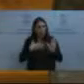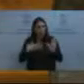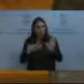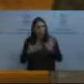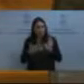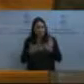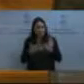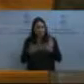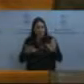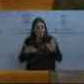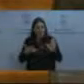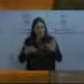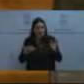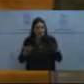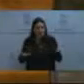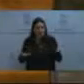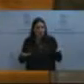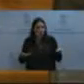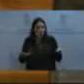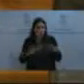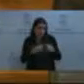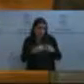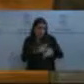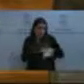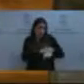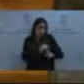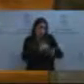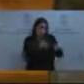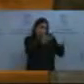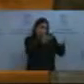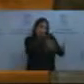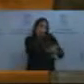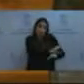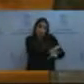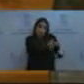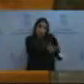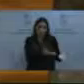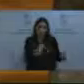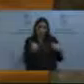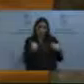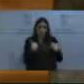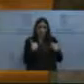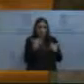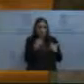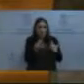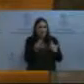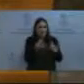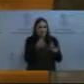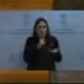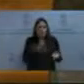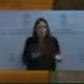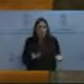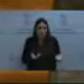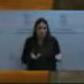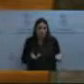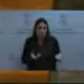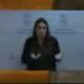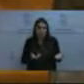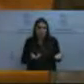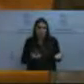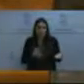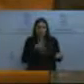el equipo de Gobierno y su consejería, que es a quien compete, y de qué manera clara, no